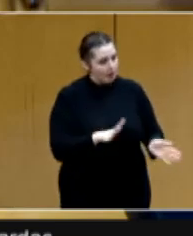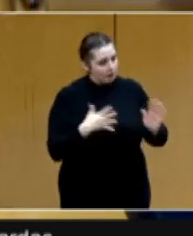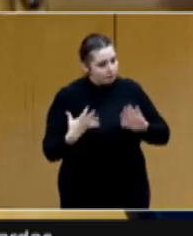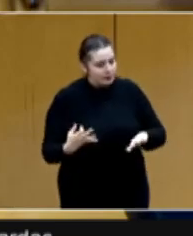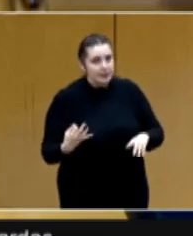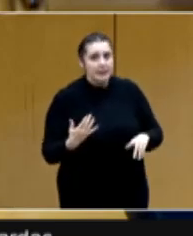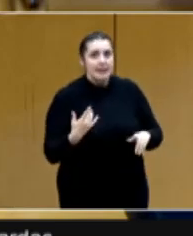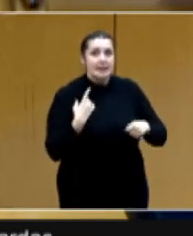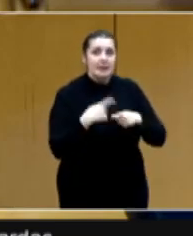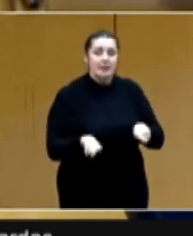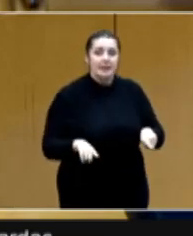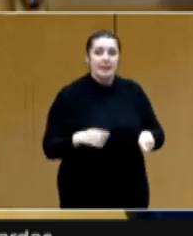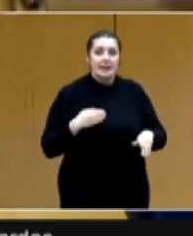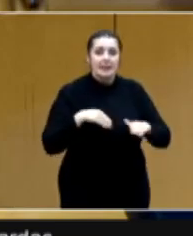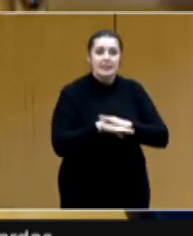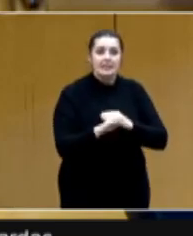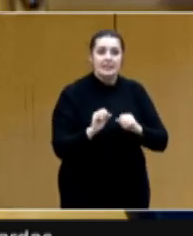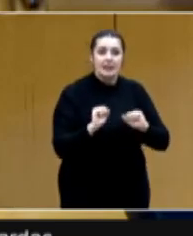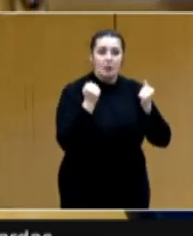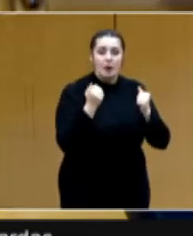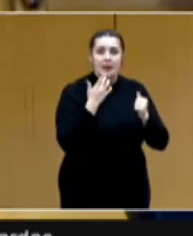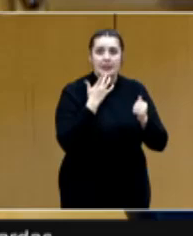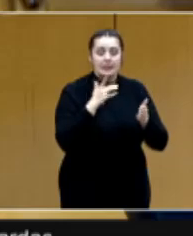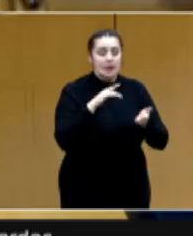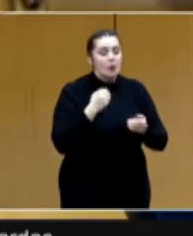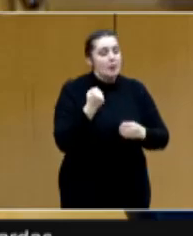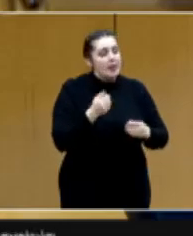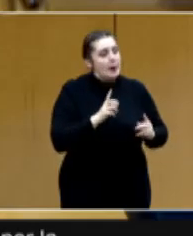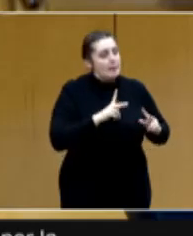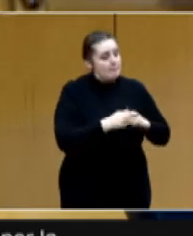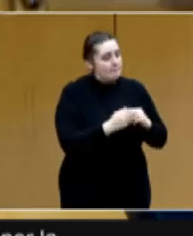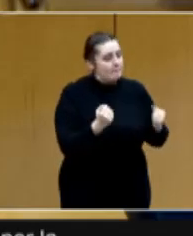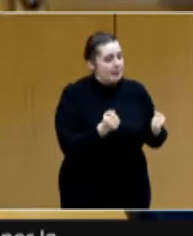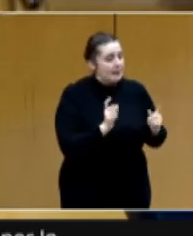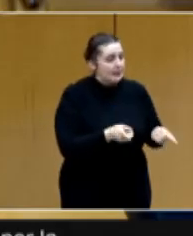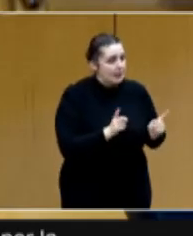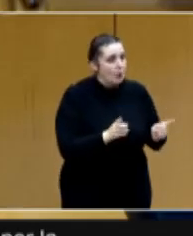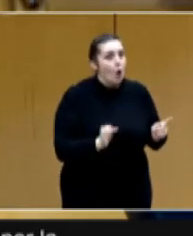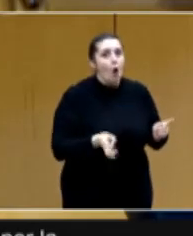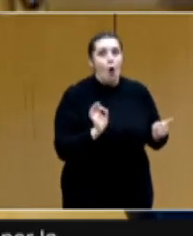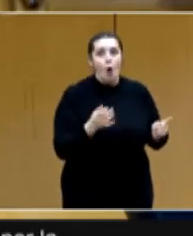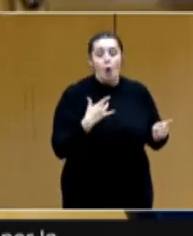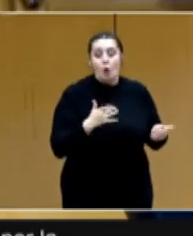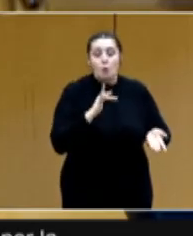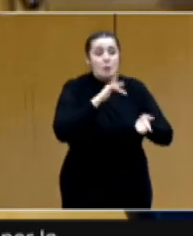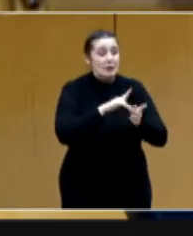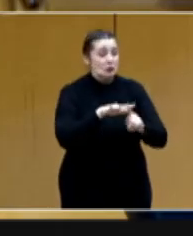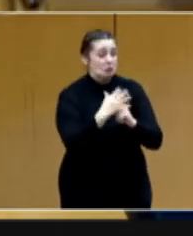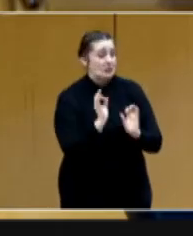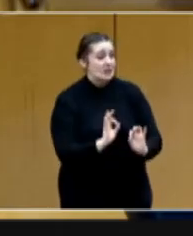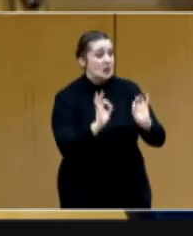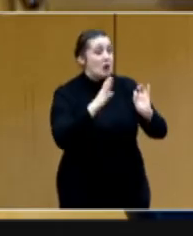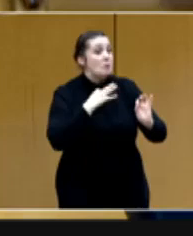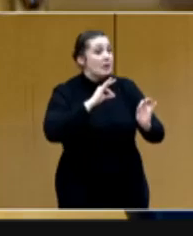se configura la salvaguarda cuando estamos ante un poder preventivo que está otorgando a alguien para un momento eventual y quizás inexistente en que pueda